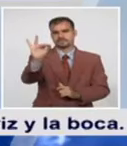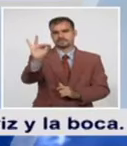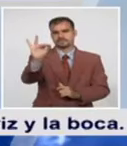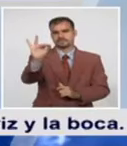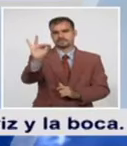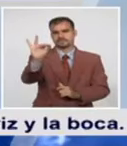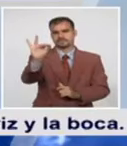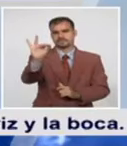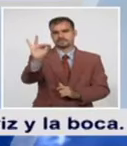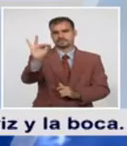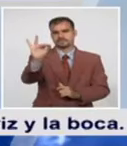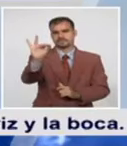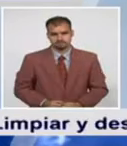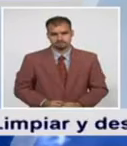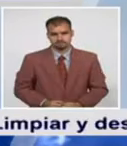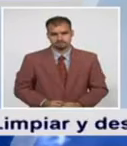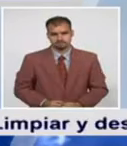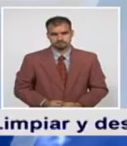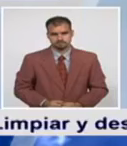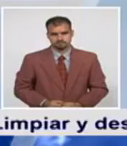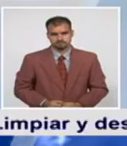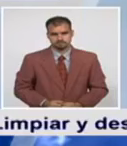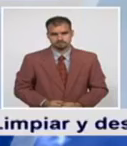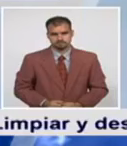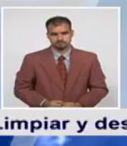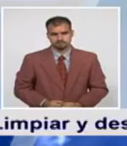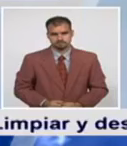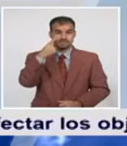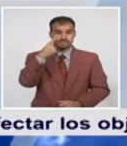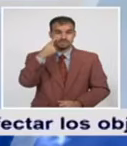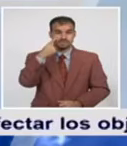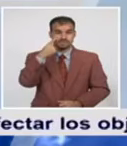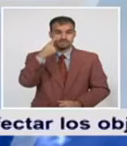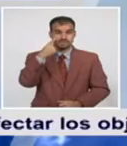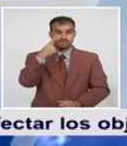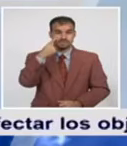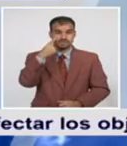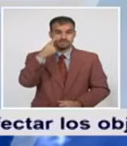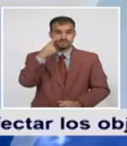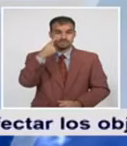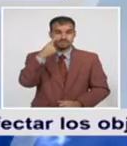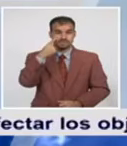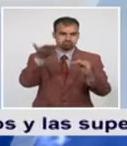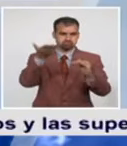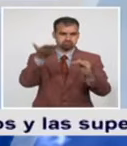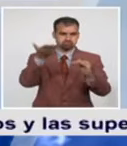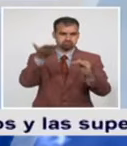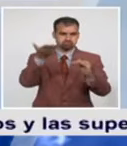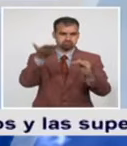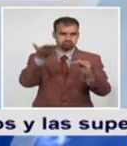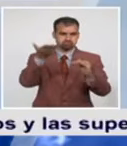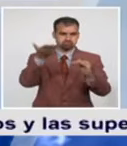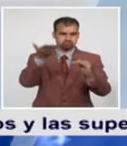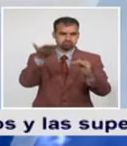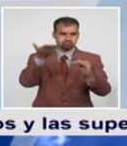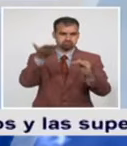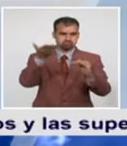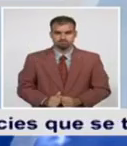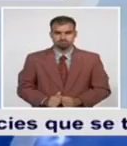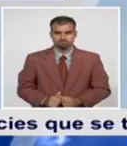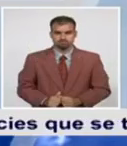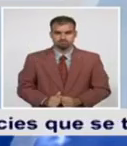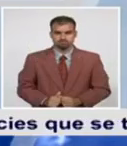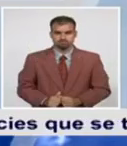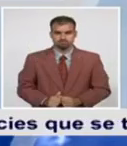5.437, incluso superior en 33 a la que teníamos ayer. Expresión del número elevado